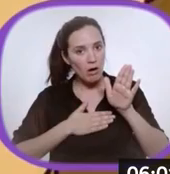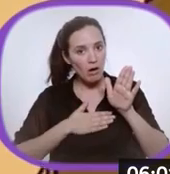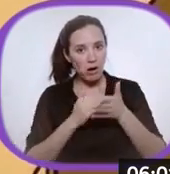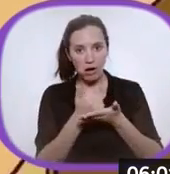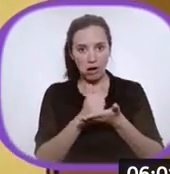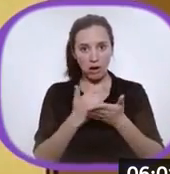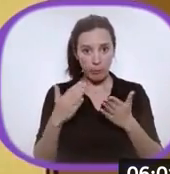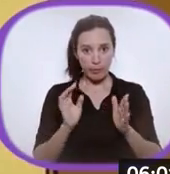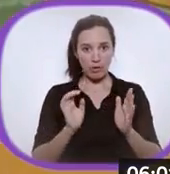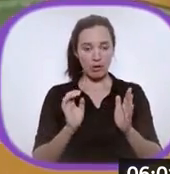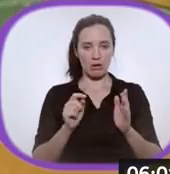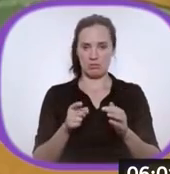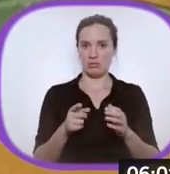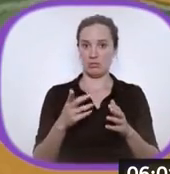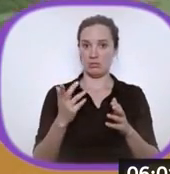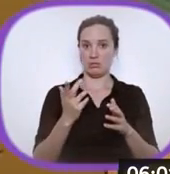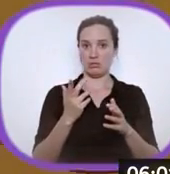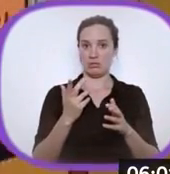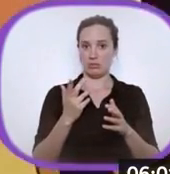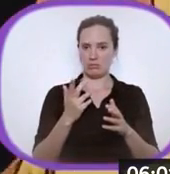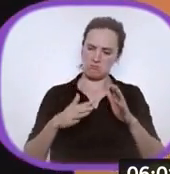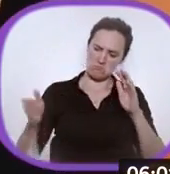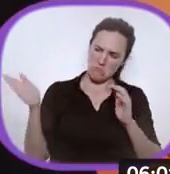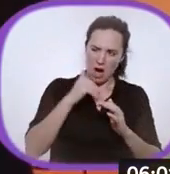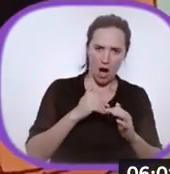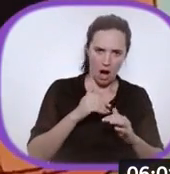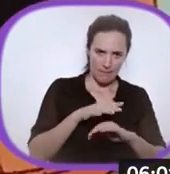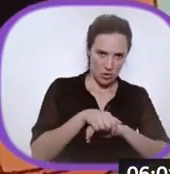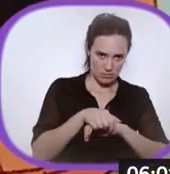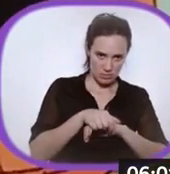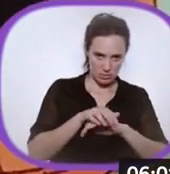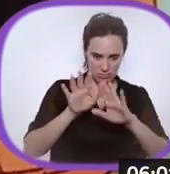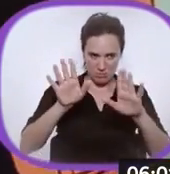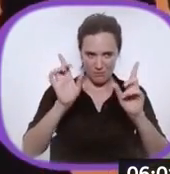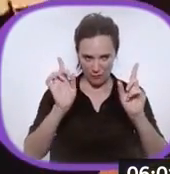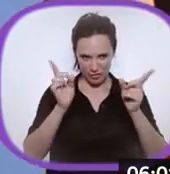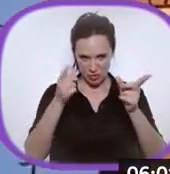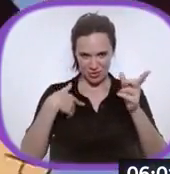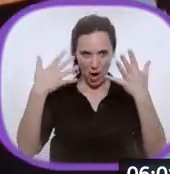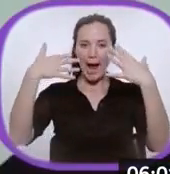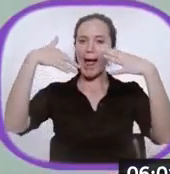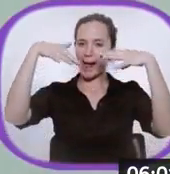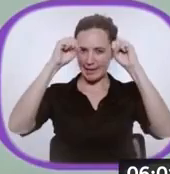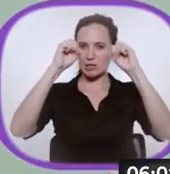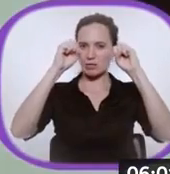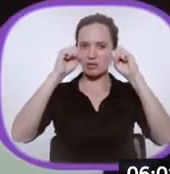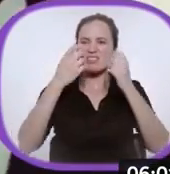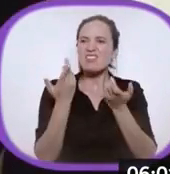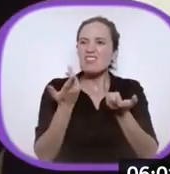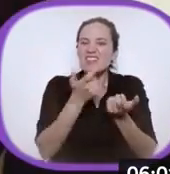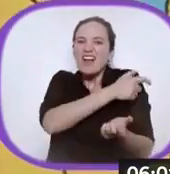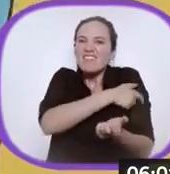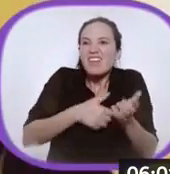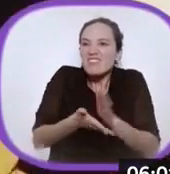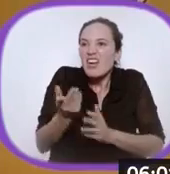¿Puedes ver algo? ¡No! ¡Leven anclas, amigos! Espéreme, profesor. Lo encontraré.